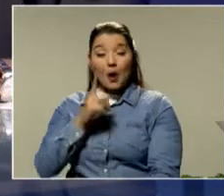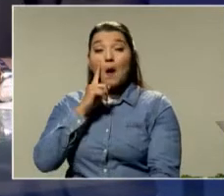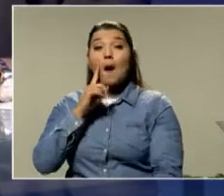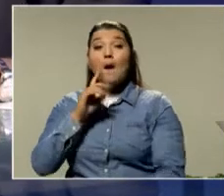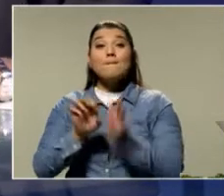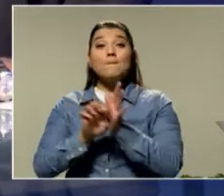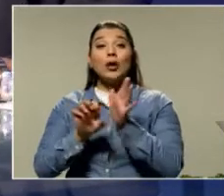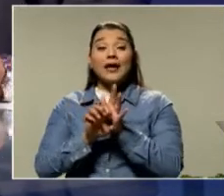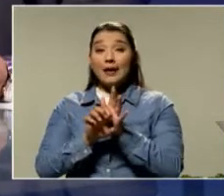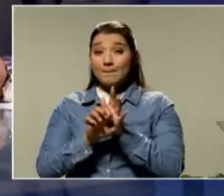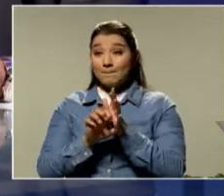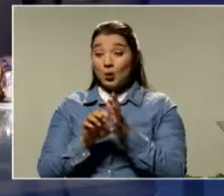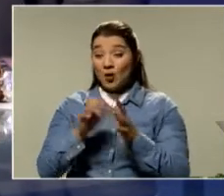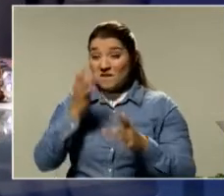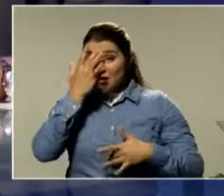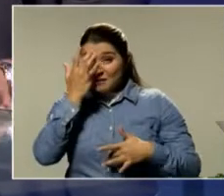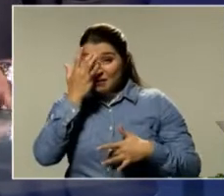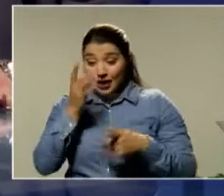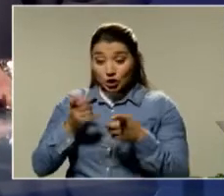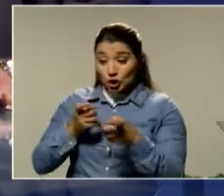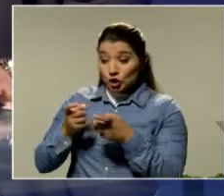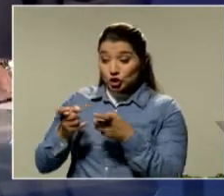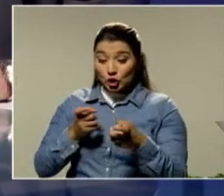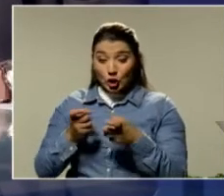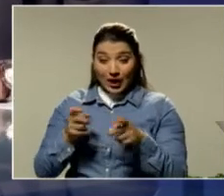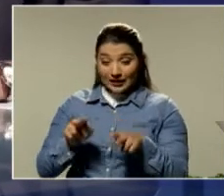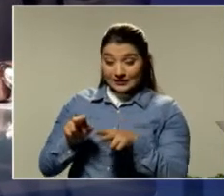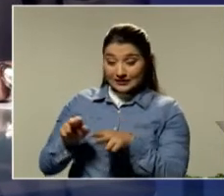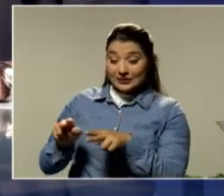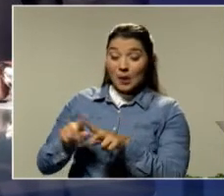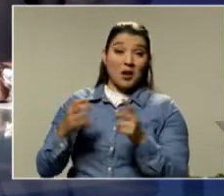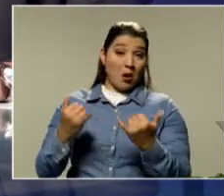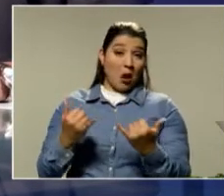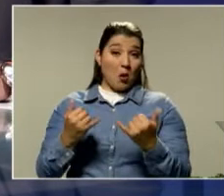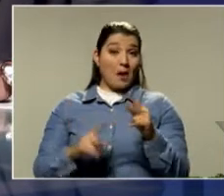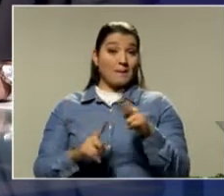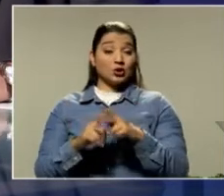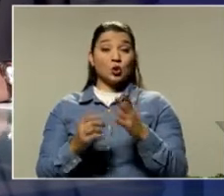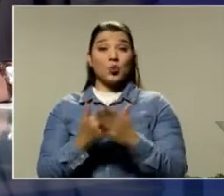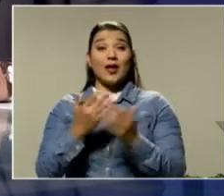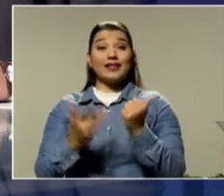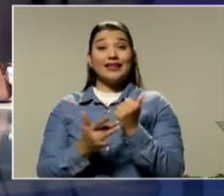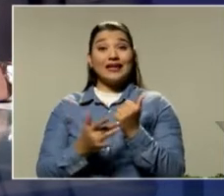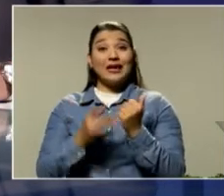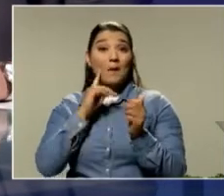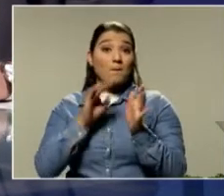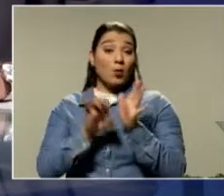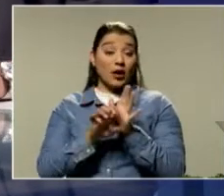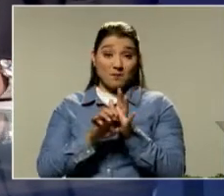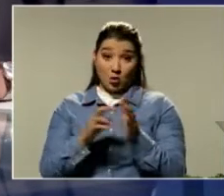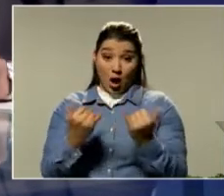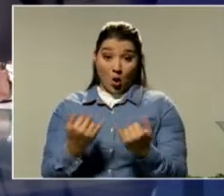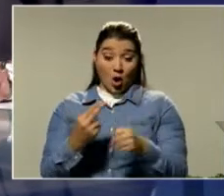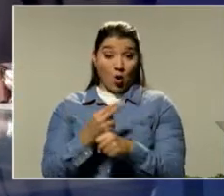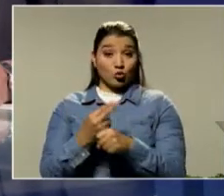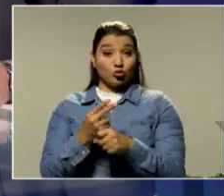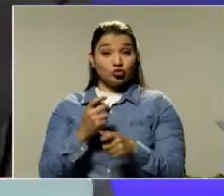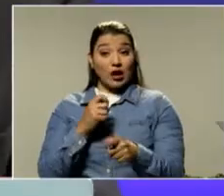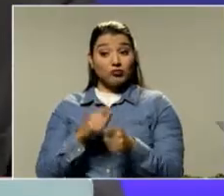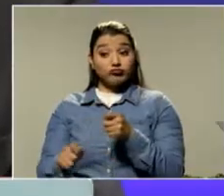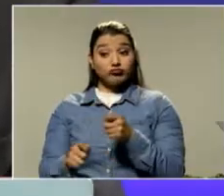que controlarlas manualmente, aunque ahora hay otras técnicas interesantes como el uso de fuego, que es algo que es muy